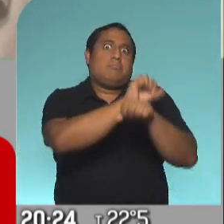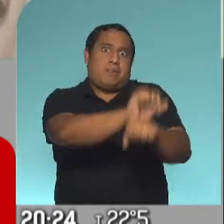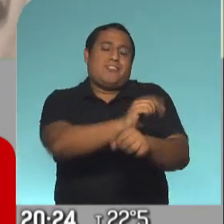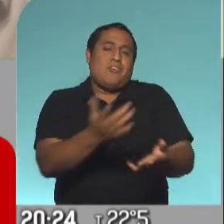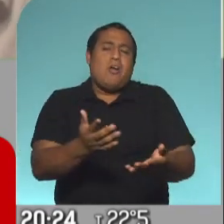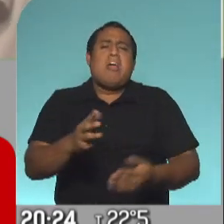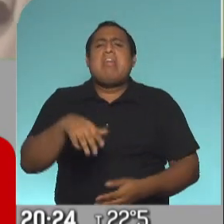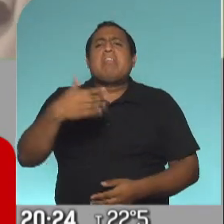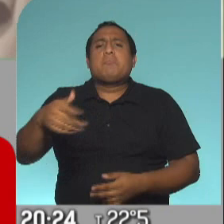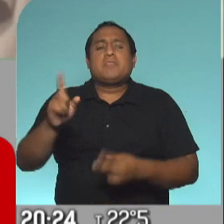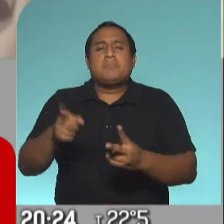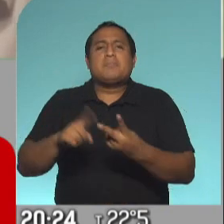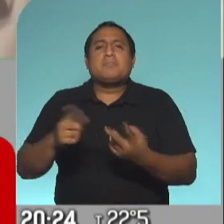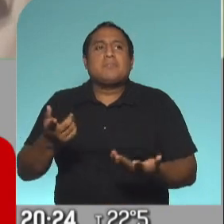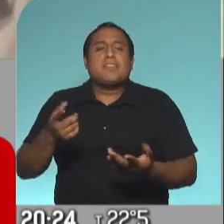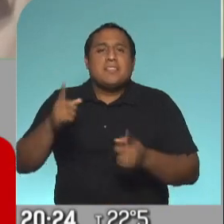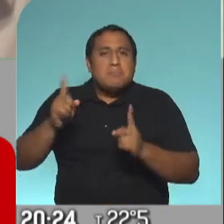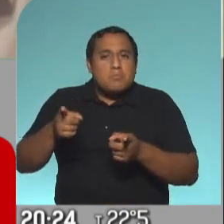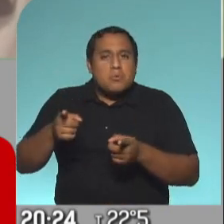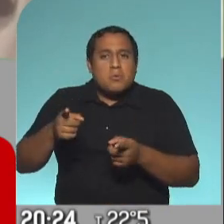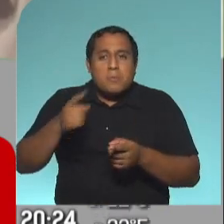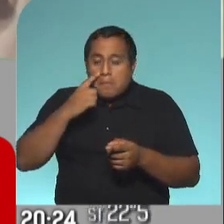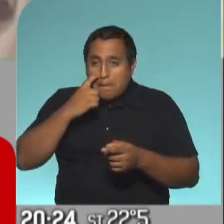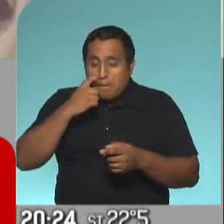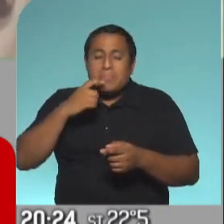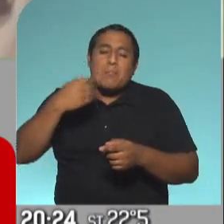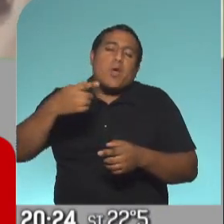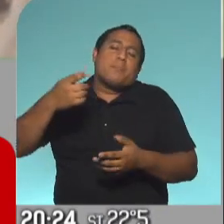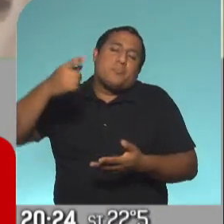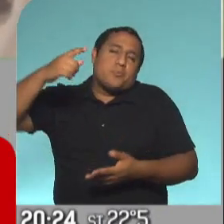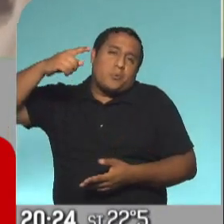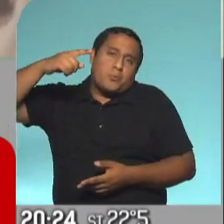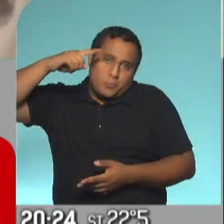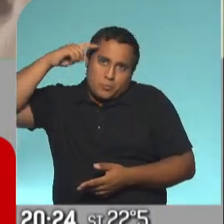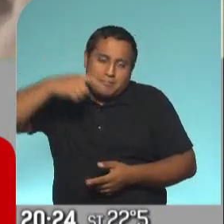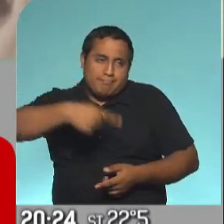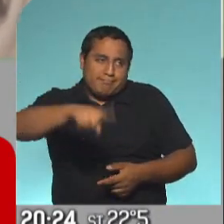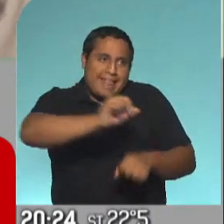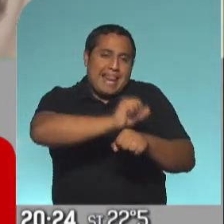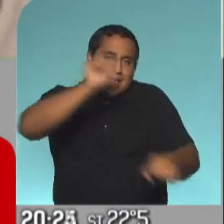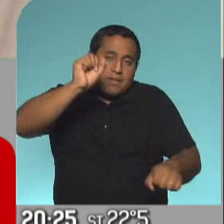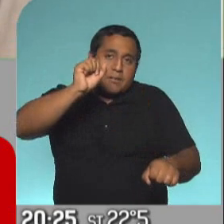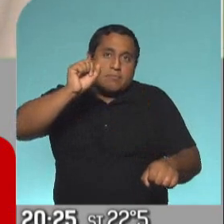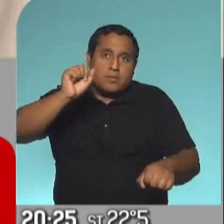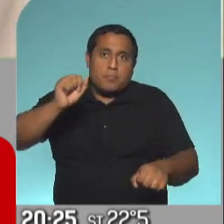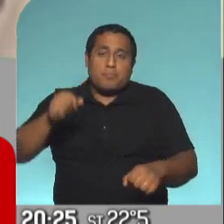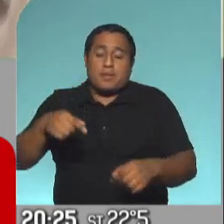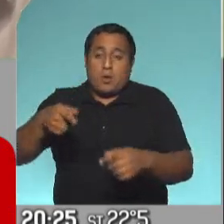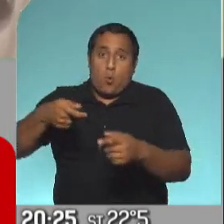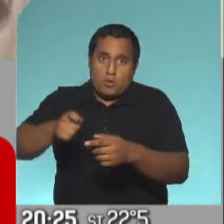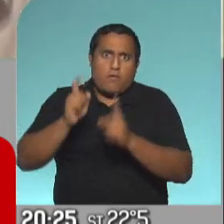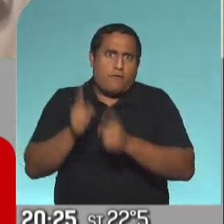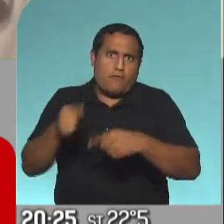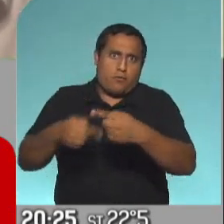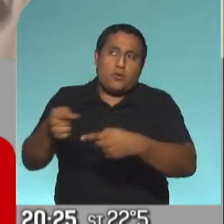después por una formalidad judicial quedó en libertad, más allá de que la causa continuó y está en la Corte Suprema, que bueno,